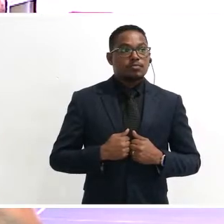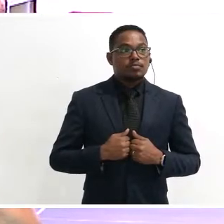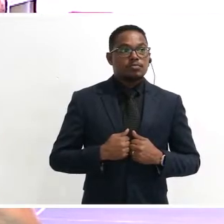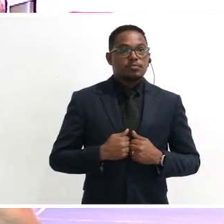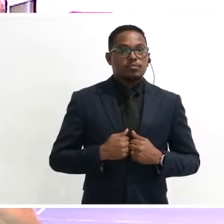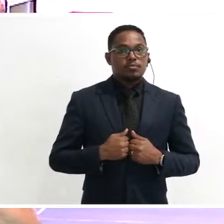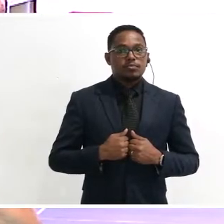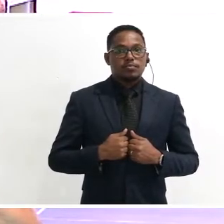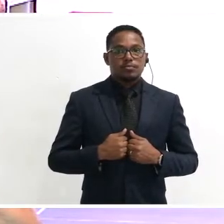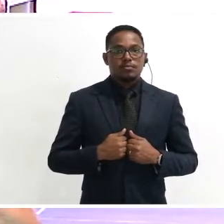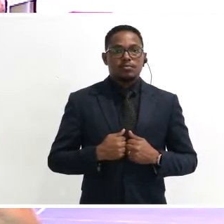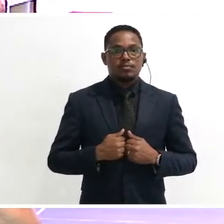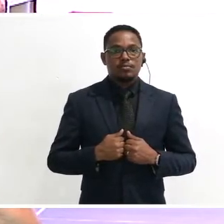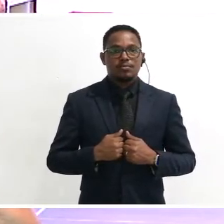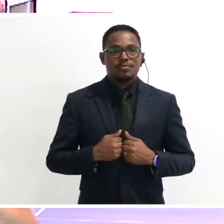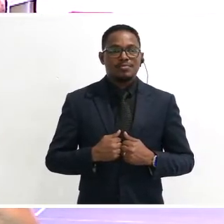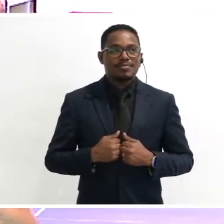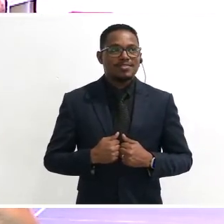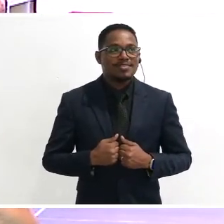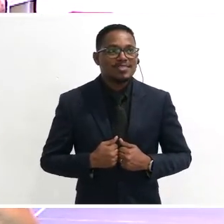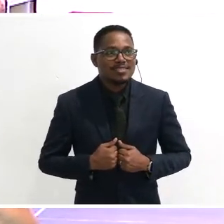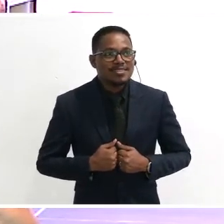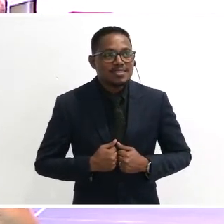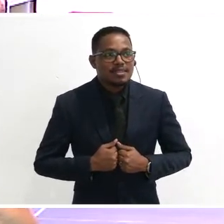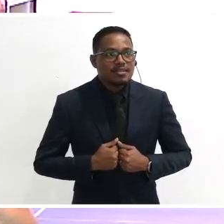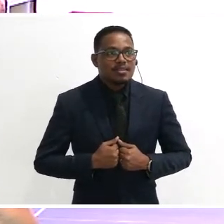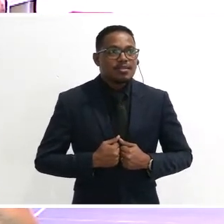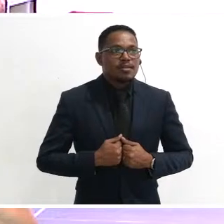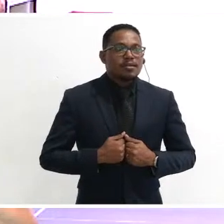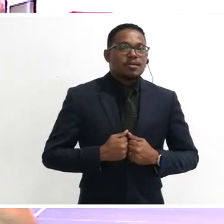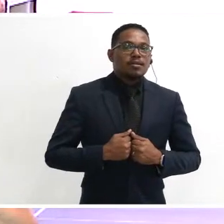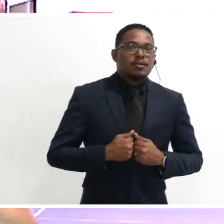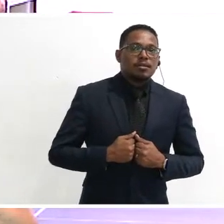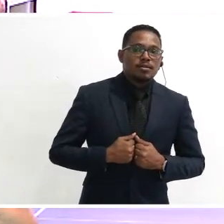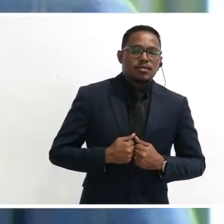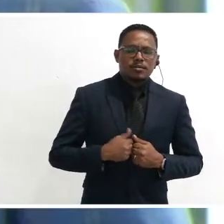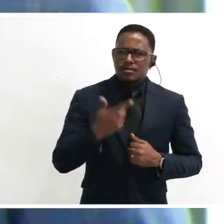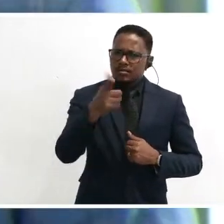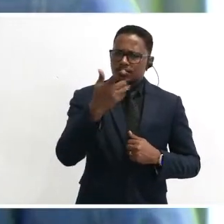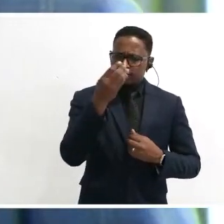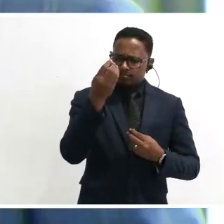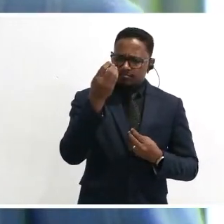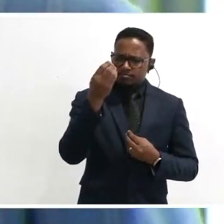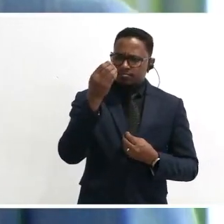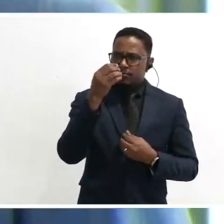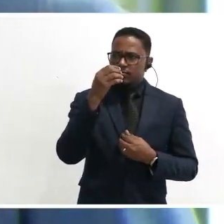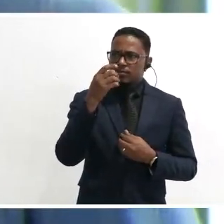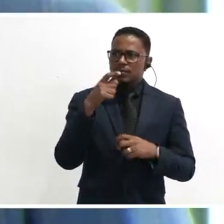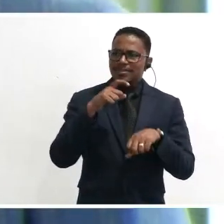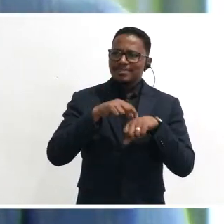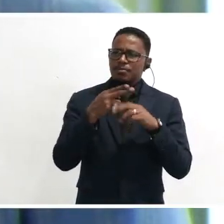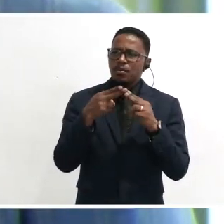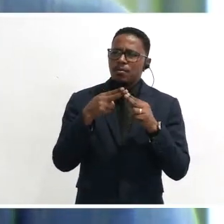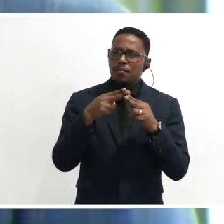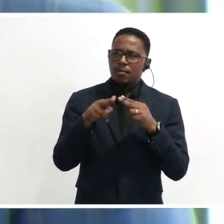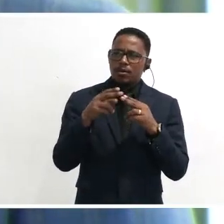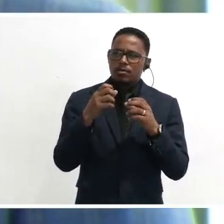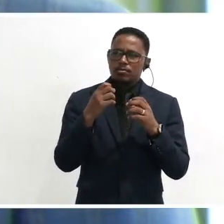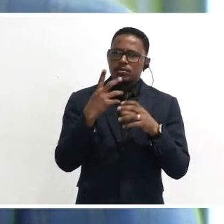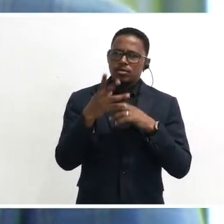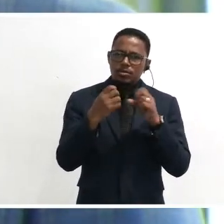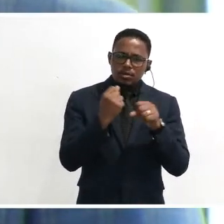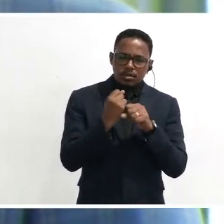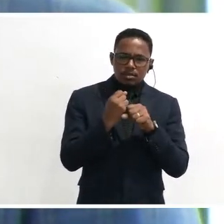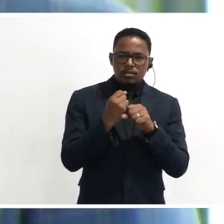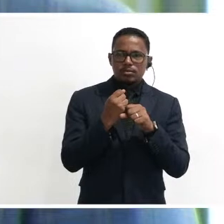Sí. Acá. Muy bien. Sí, gracias. Bueno, gracias por compartirnos en tan poco tiempo tantos años de desarrollo e